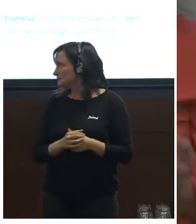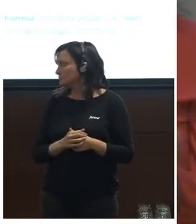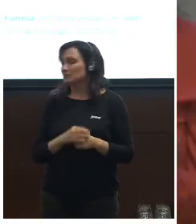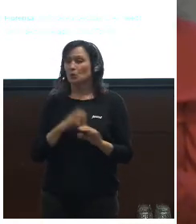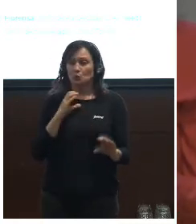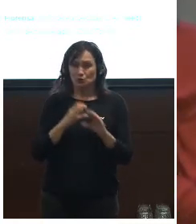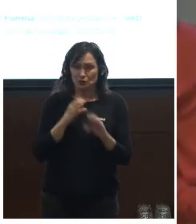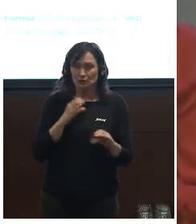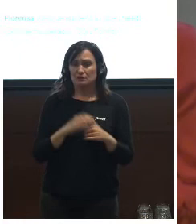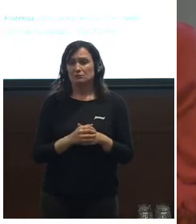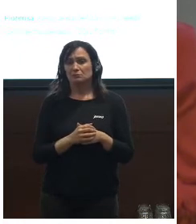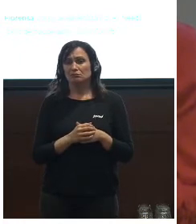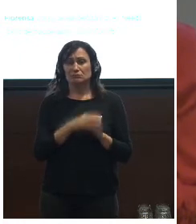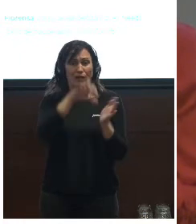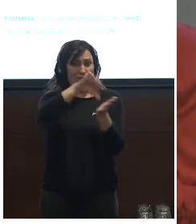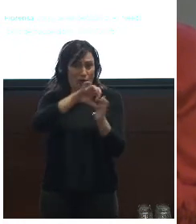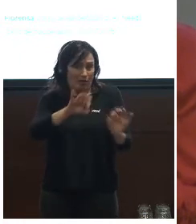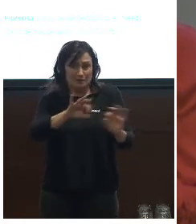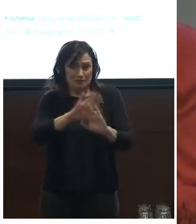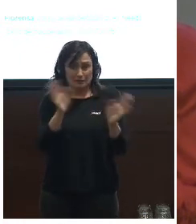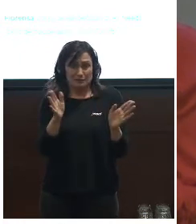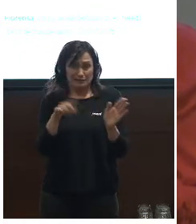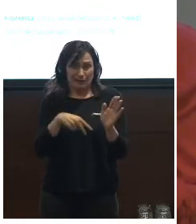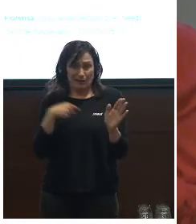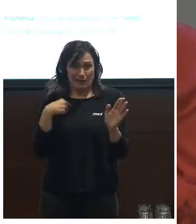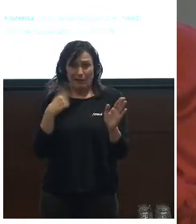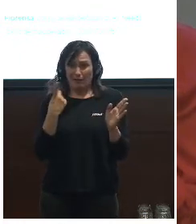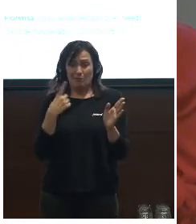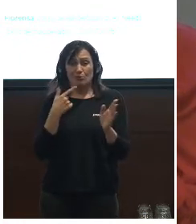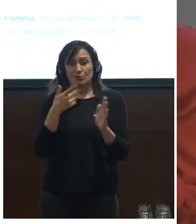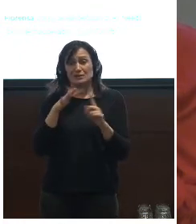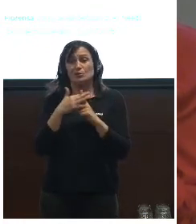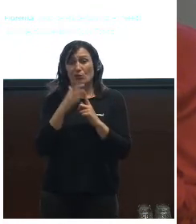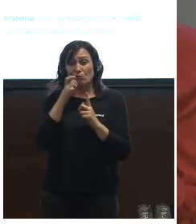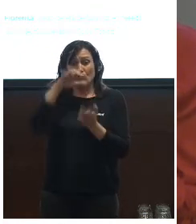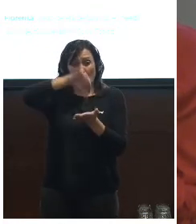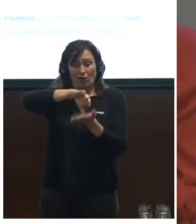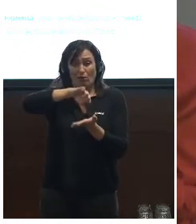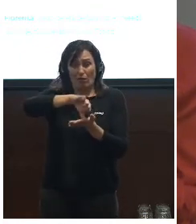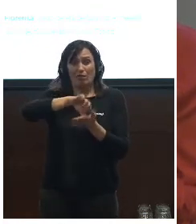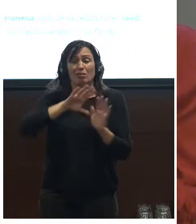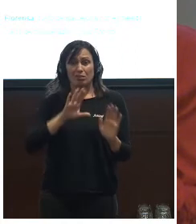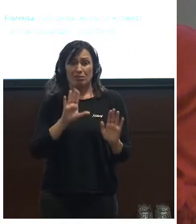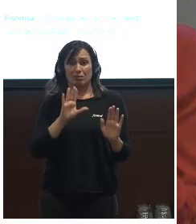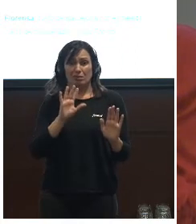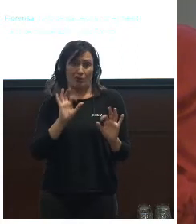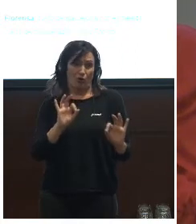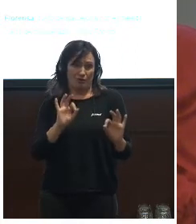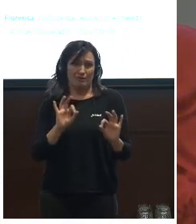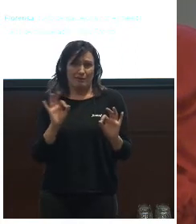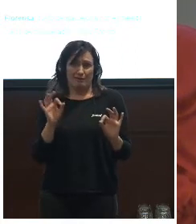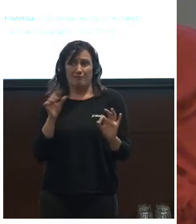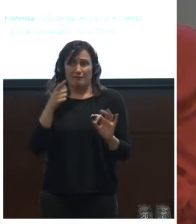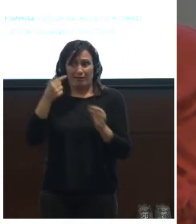autobuses, las ciudades en sí, porque estoy hablando de un caso de una ciudad donde estaba atracado un barco de Cunard. Entonces, yo